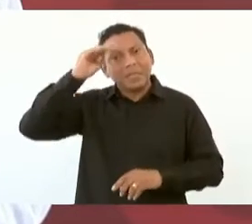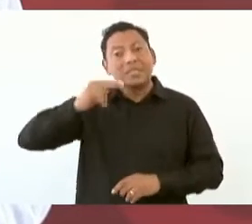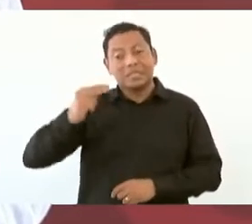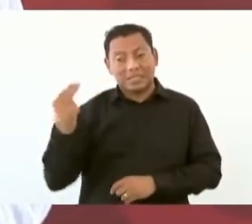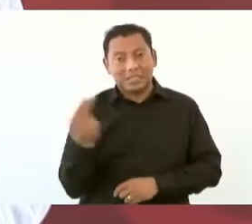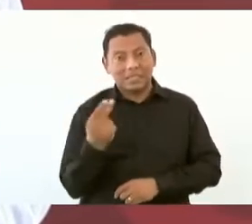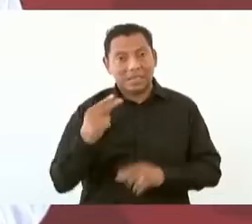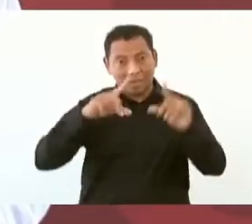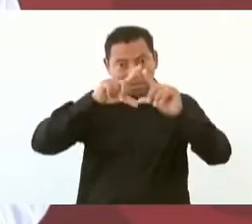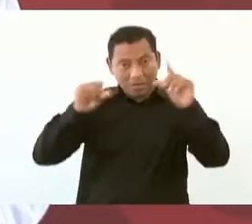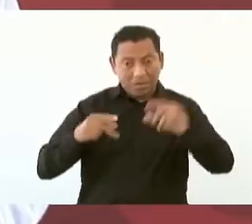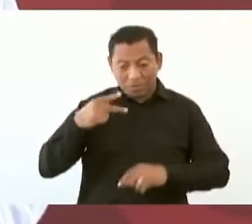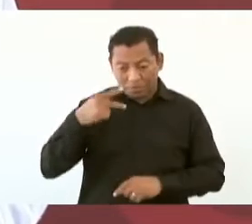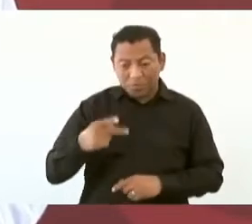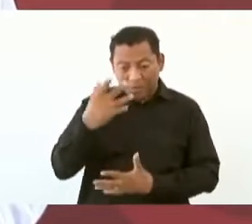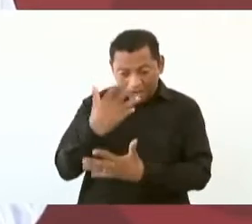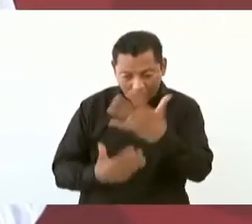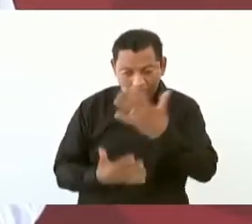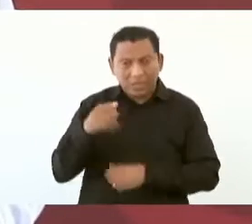Estado promueva el desarrollo,